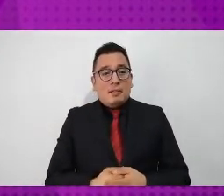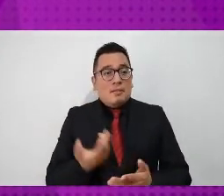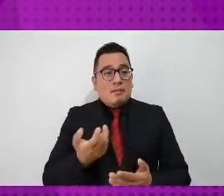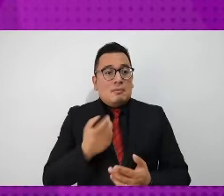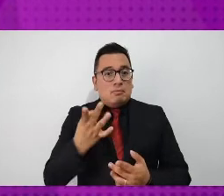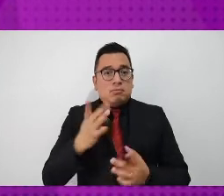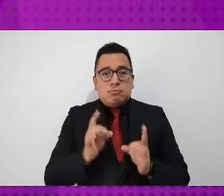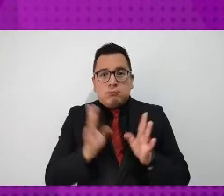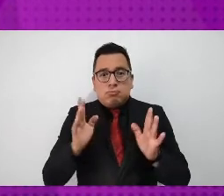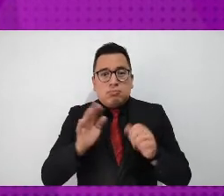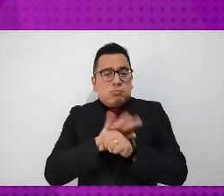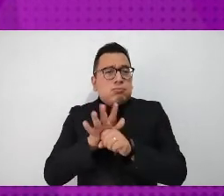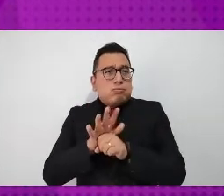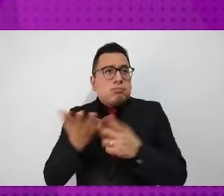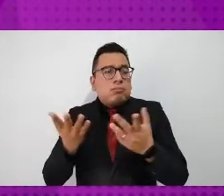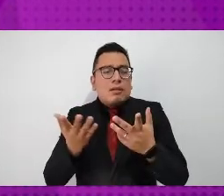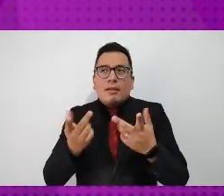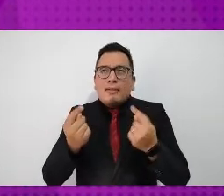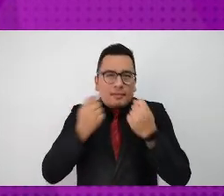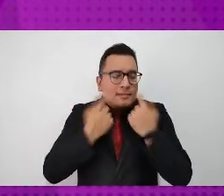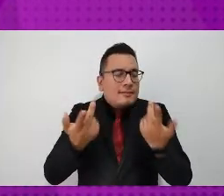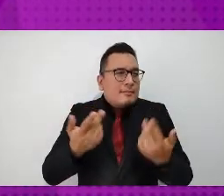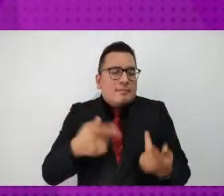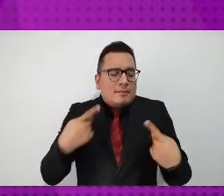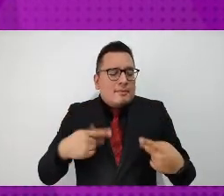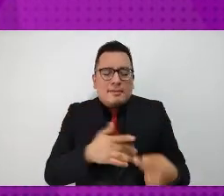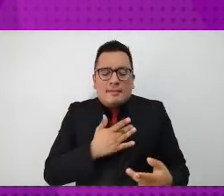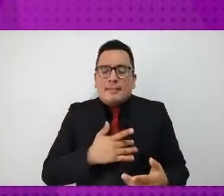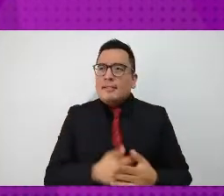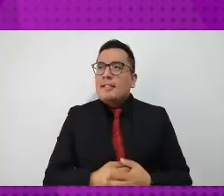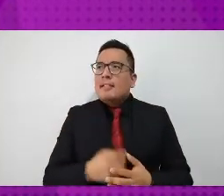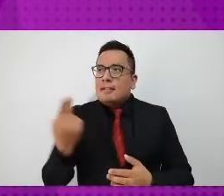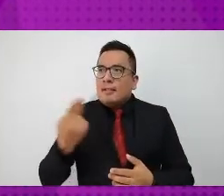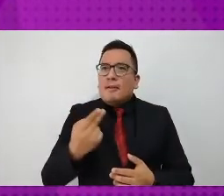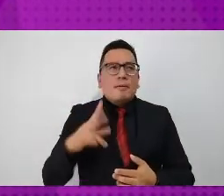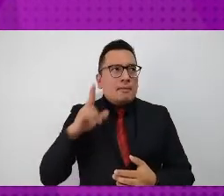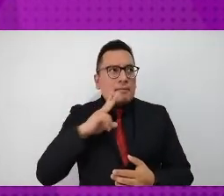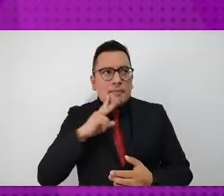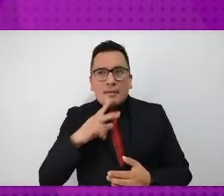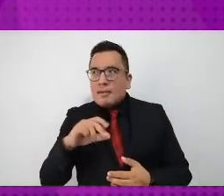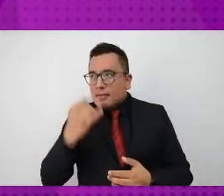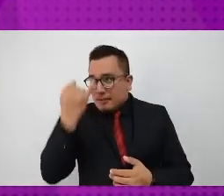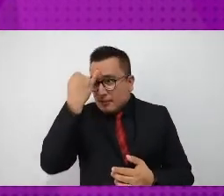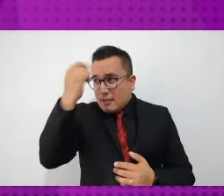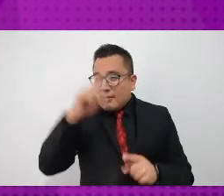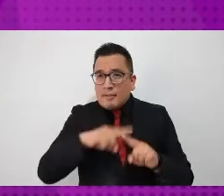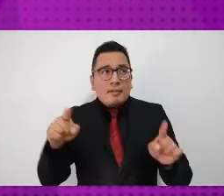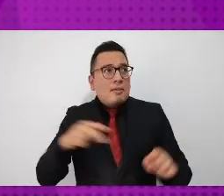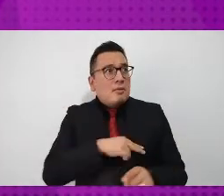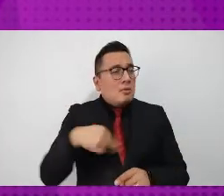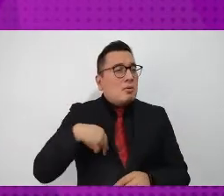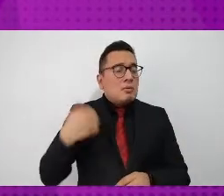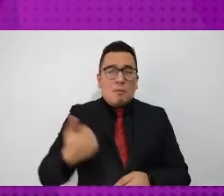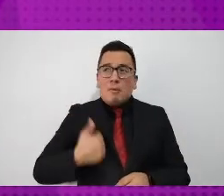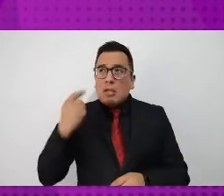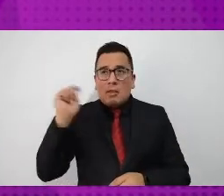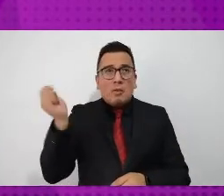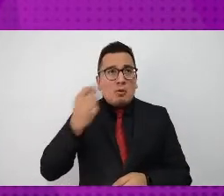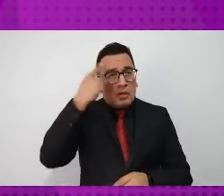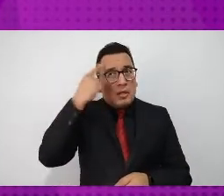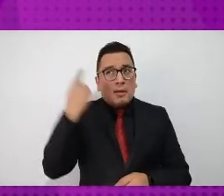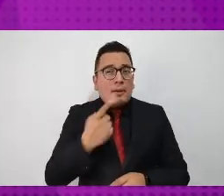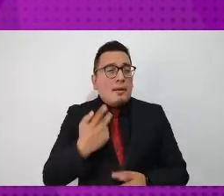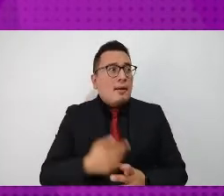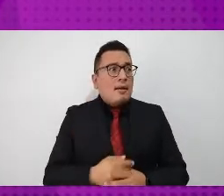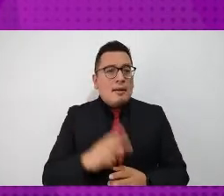pandemia se convirtió como necesitamos otras herramientas utilizar las tics para favorecer